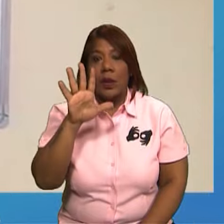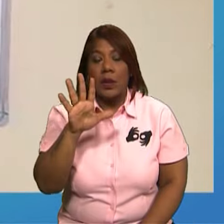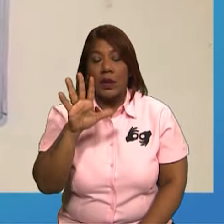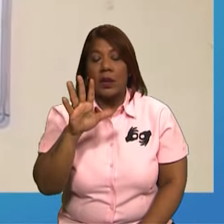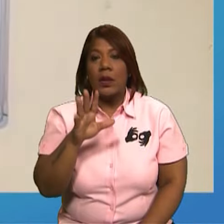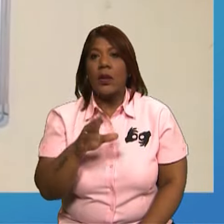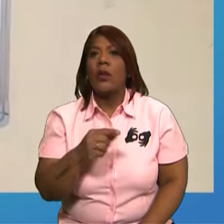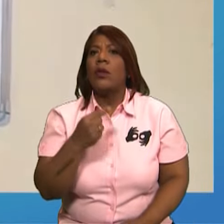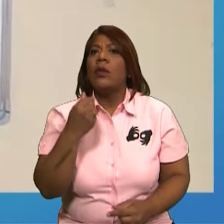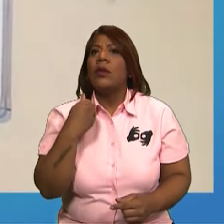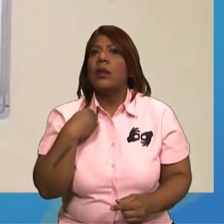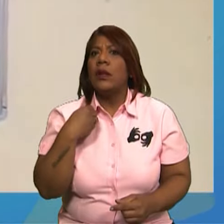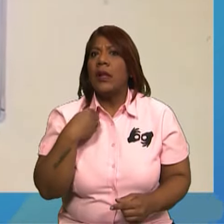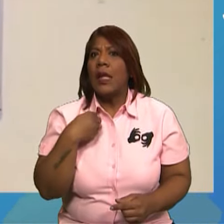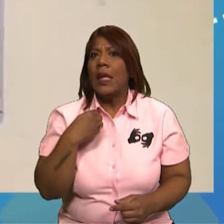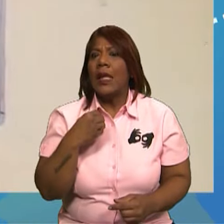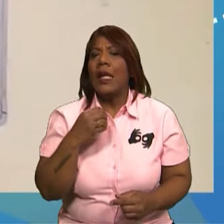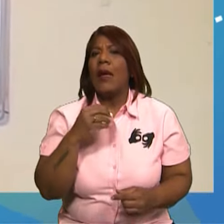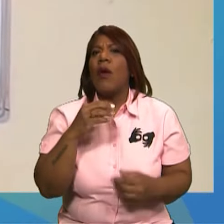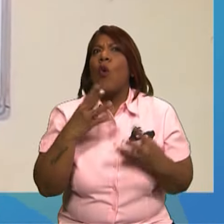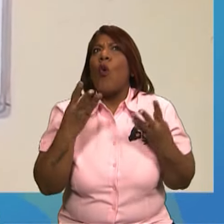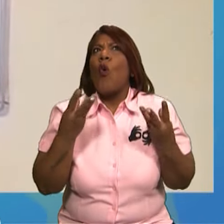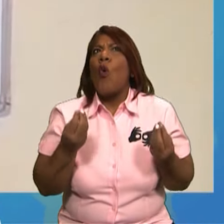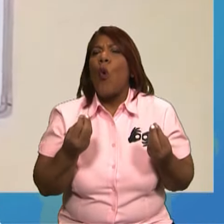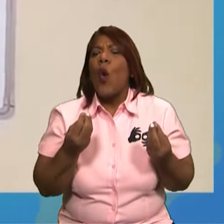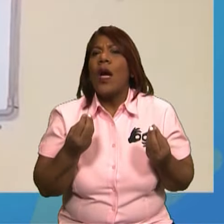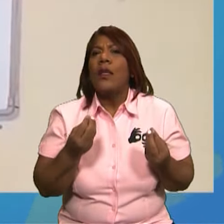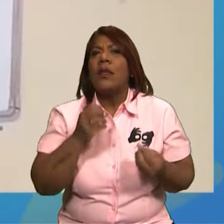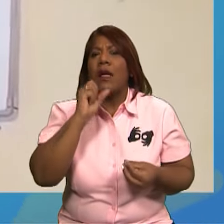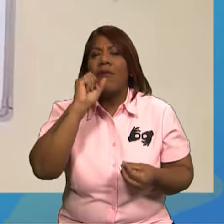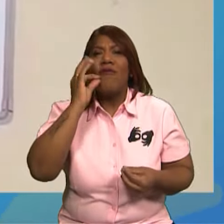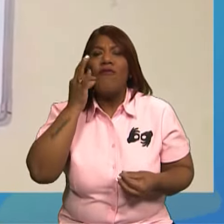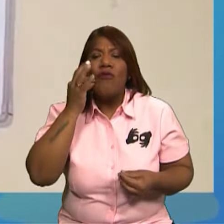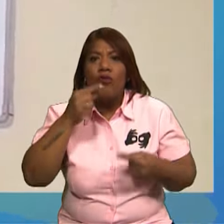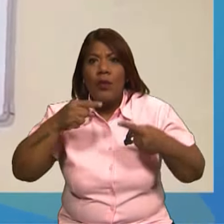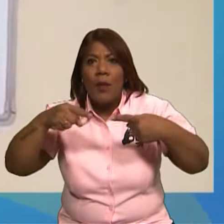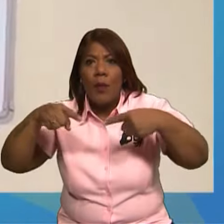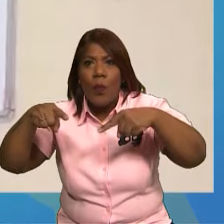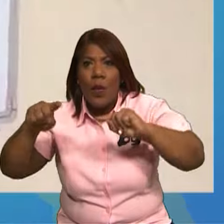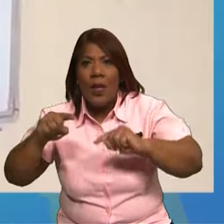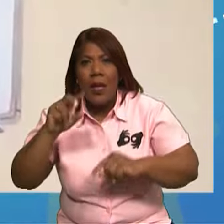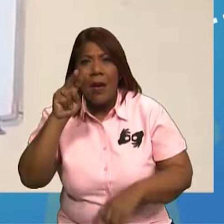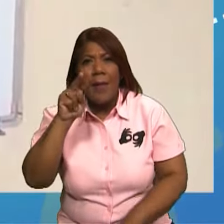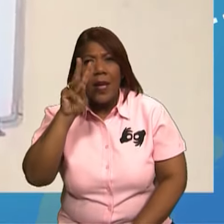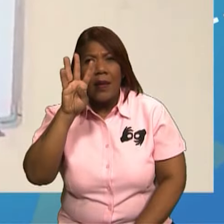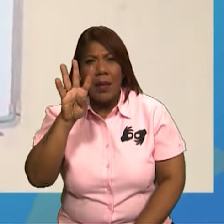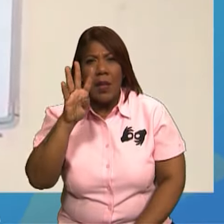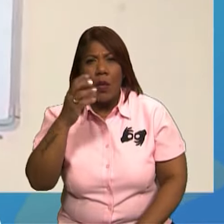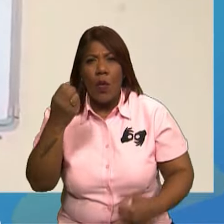transportarán 24 camiones con la misma cantidad de carga? Vamos a proceder a resolverlo.